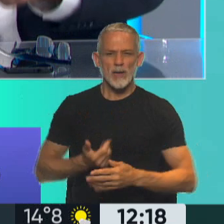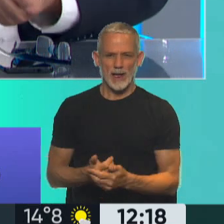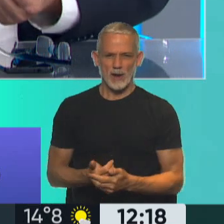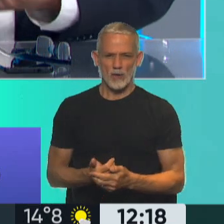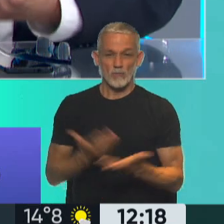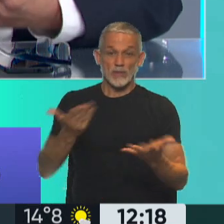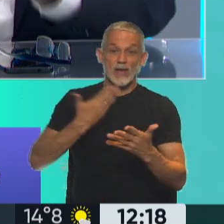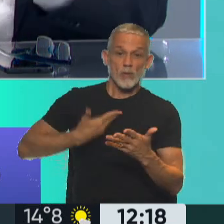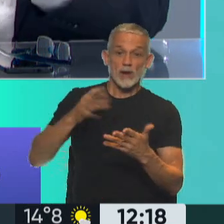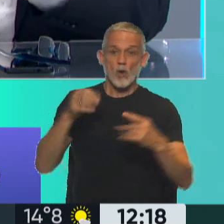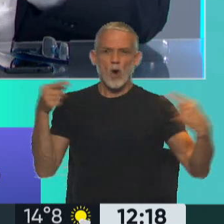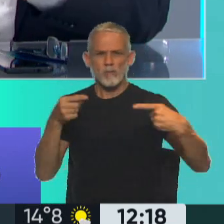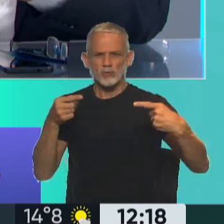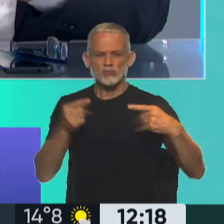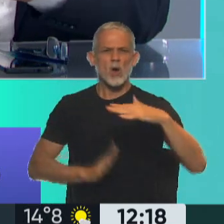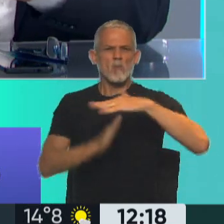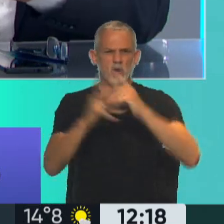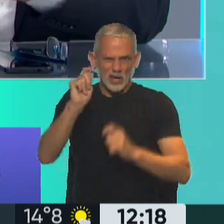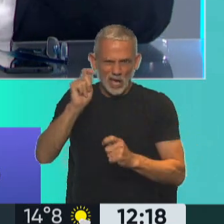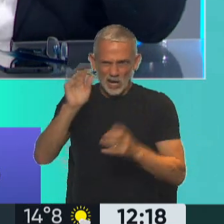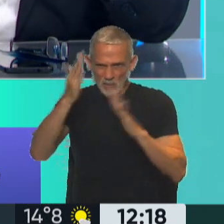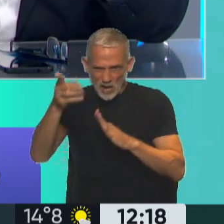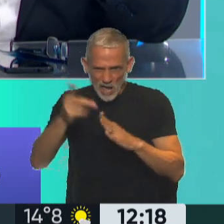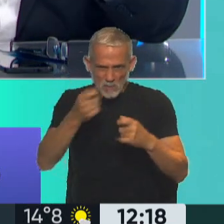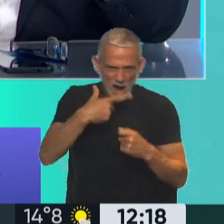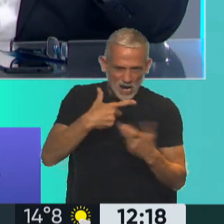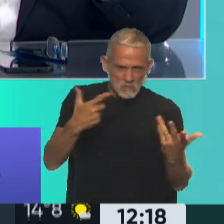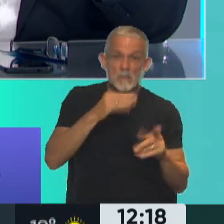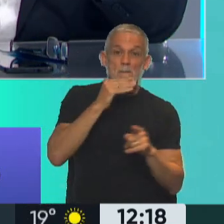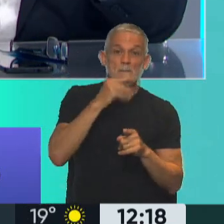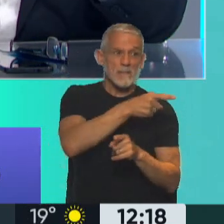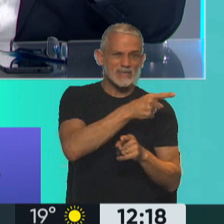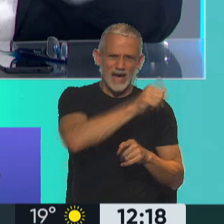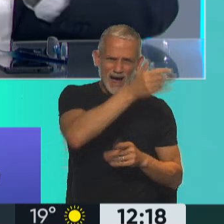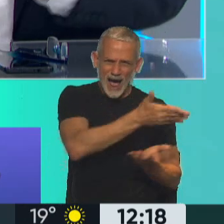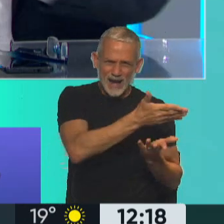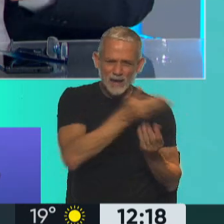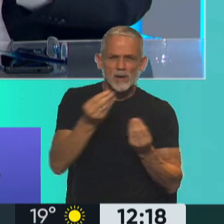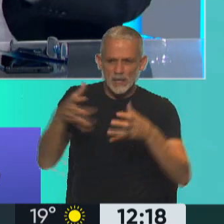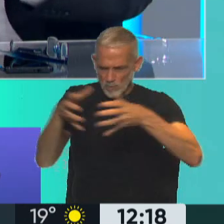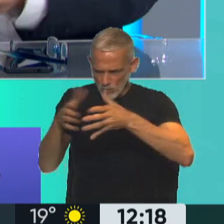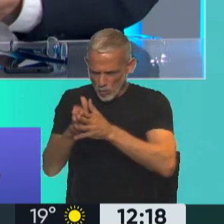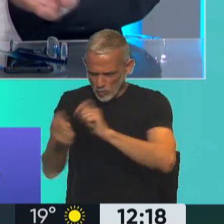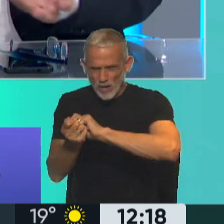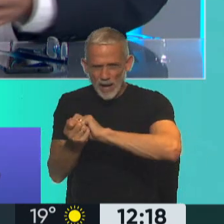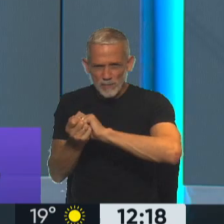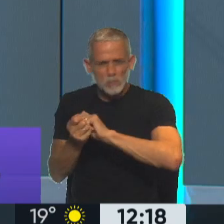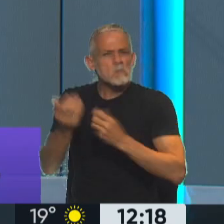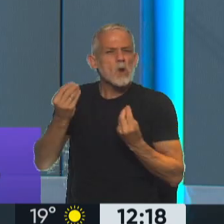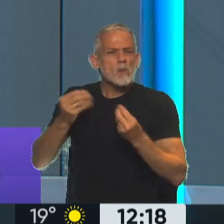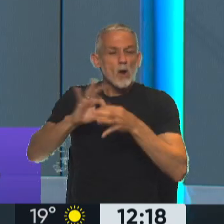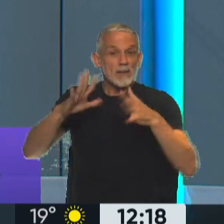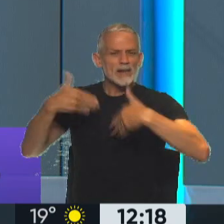gobierno, sino desde la oposición. ¿Quién es el líder de esta oposición si Sergio Massa llega a ser presidente. Es un interrogante, digamos. Bueno, sí. pero esa es